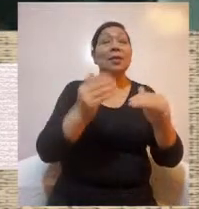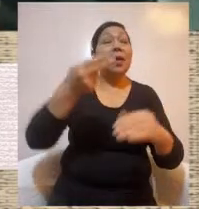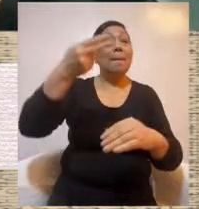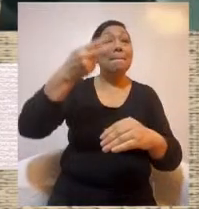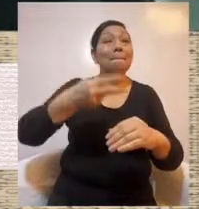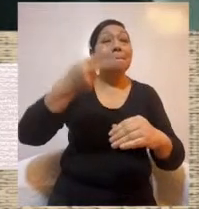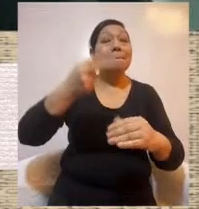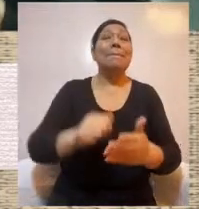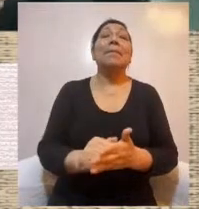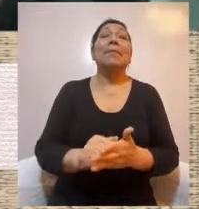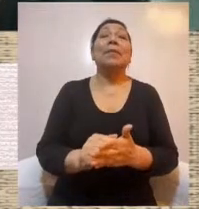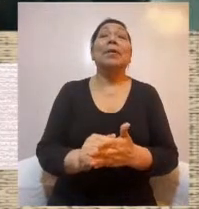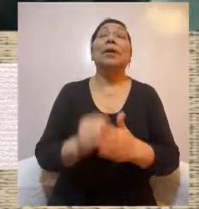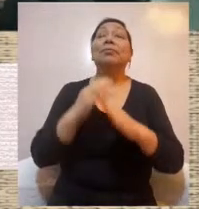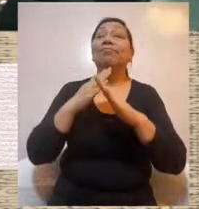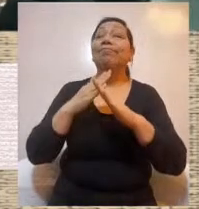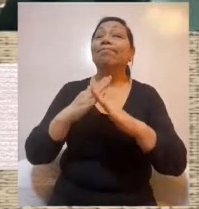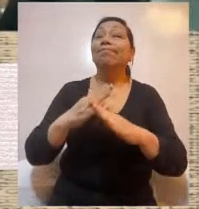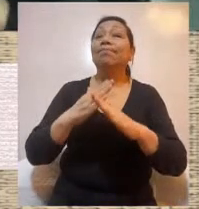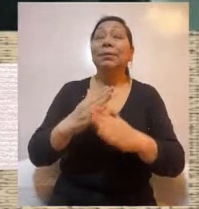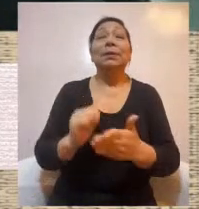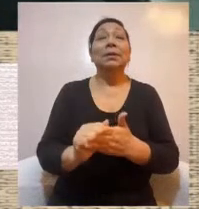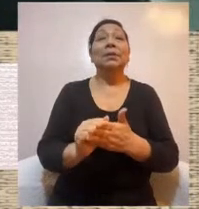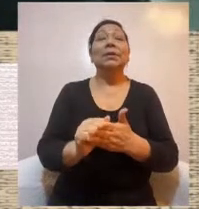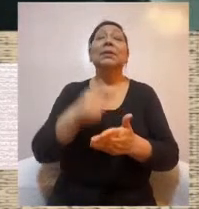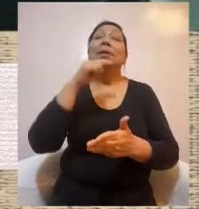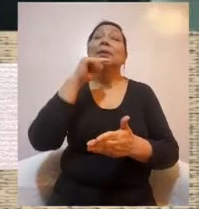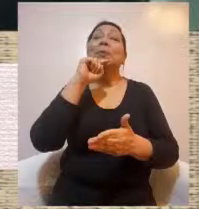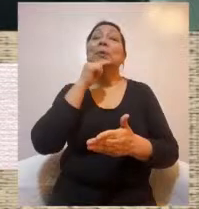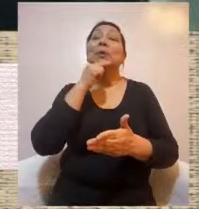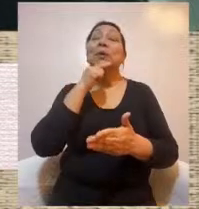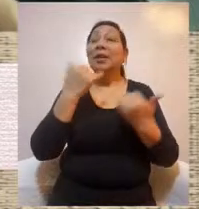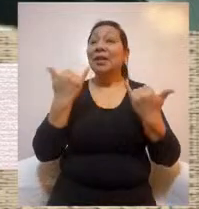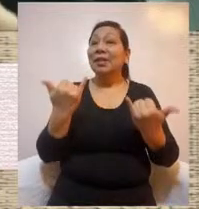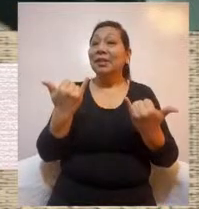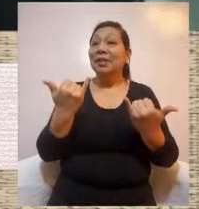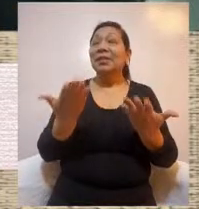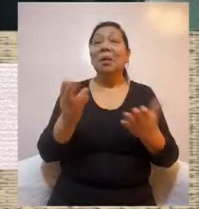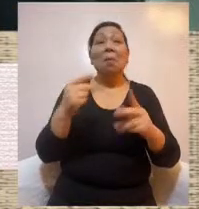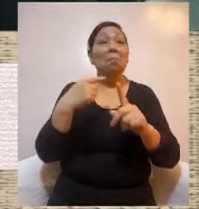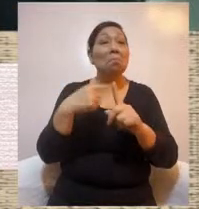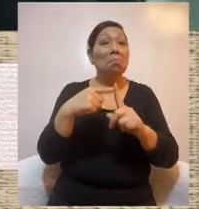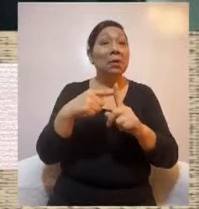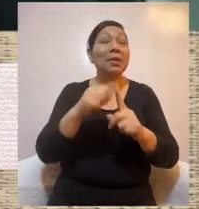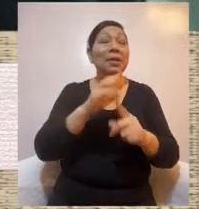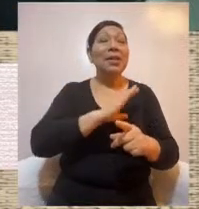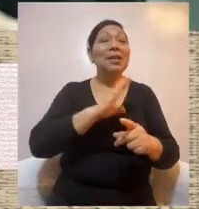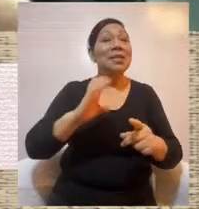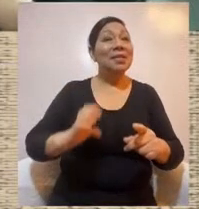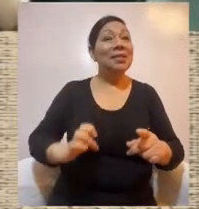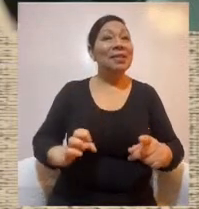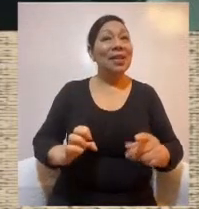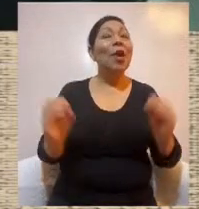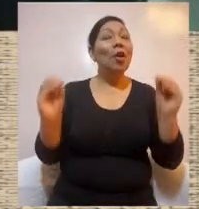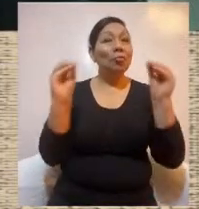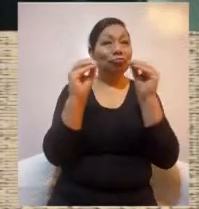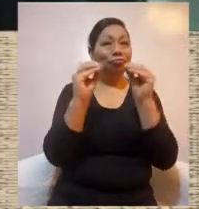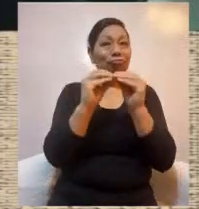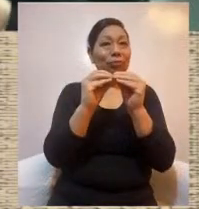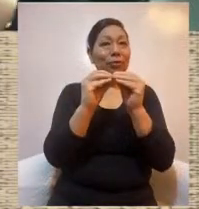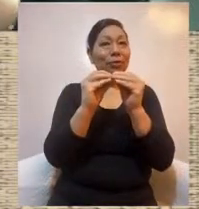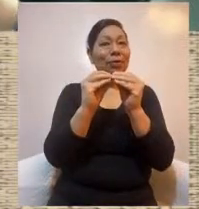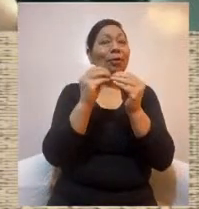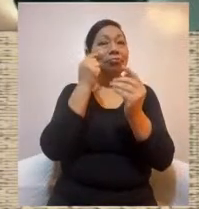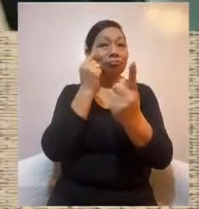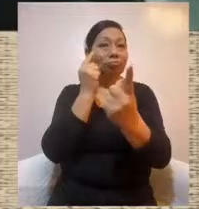y esta prohibición de discriminación hacia la mujer. Entonces, estas acciones positivas del Estado deben estar